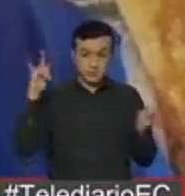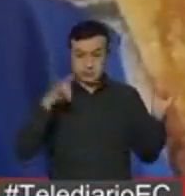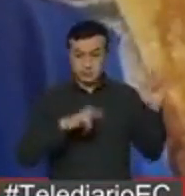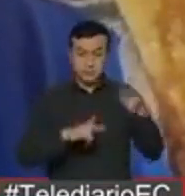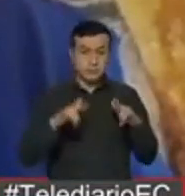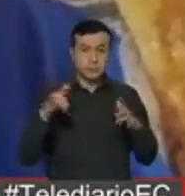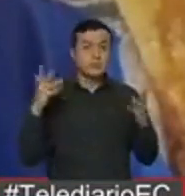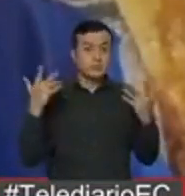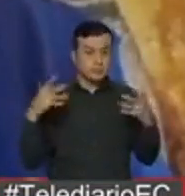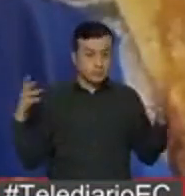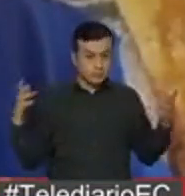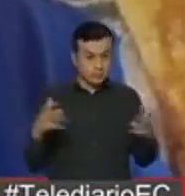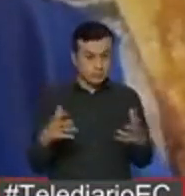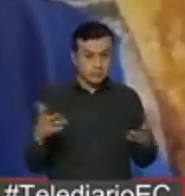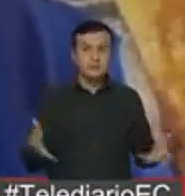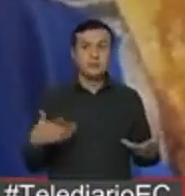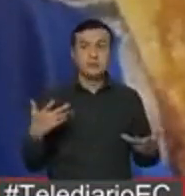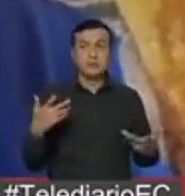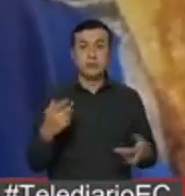los vuelos